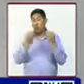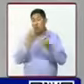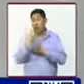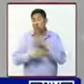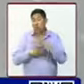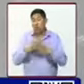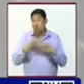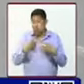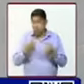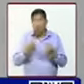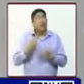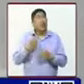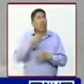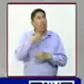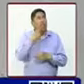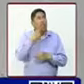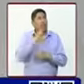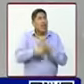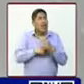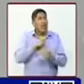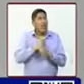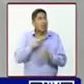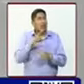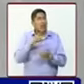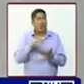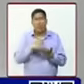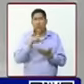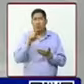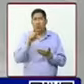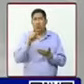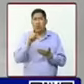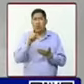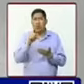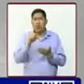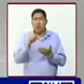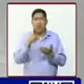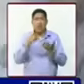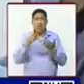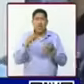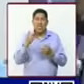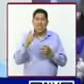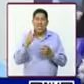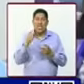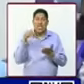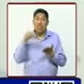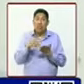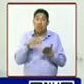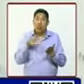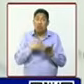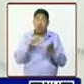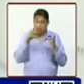que en el año 2020, 10 millones de personas murieron a causa del cáncer.